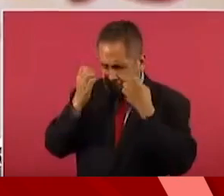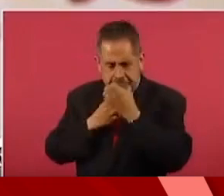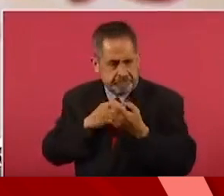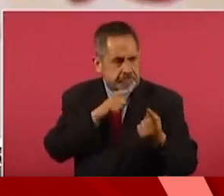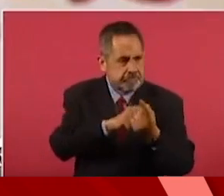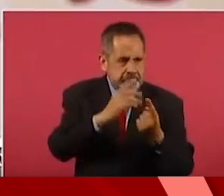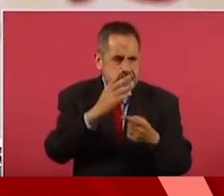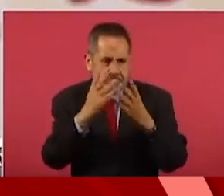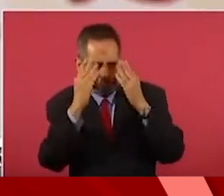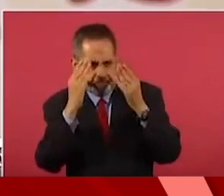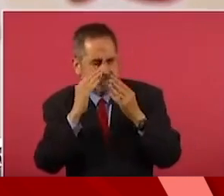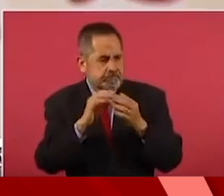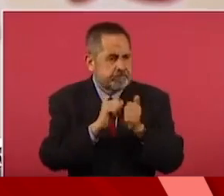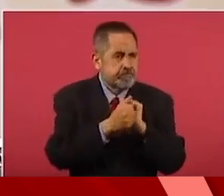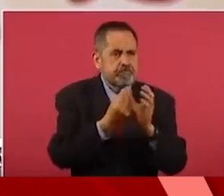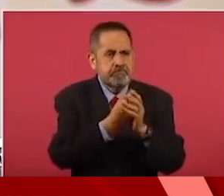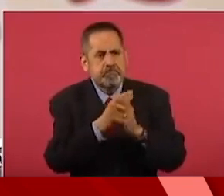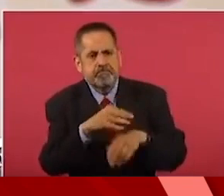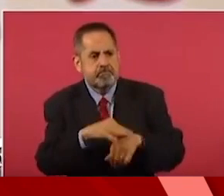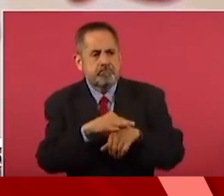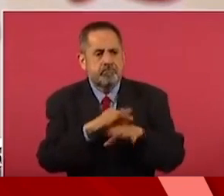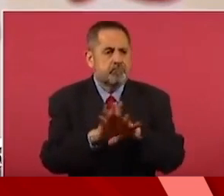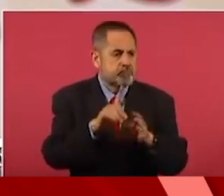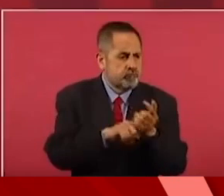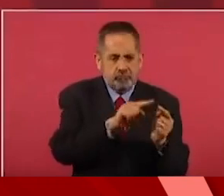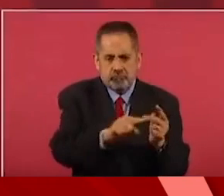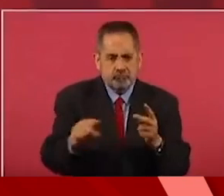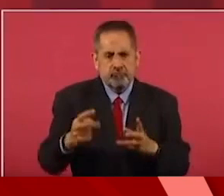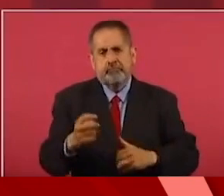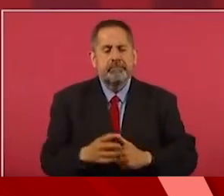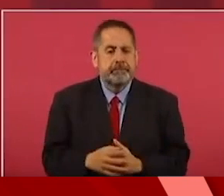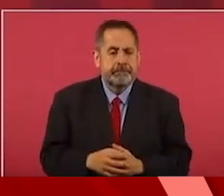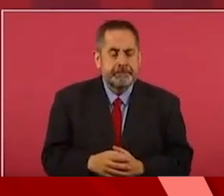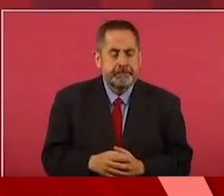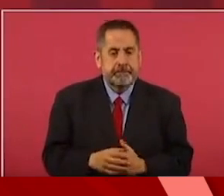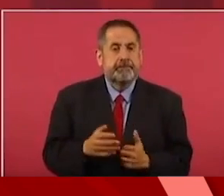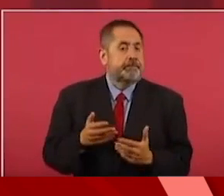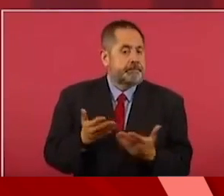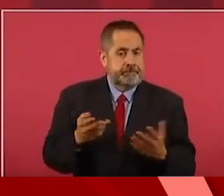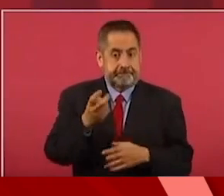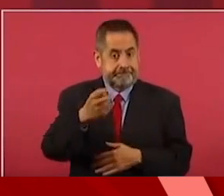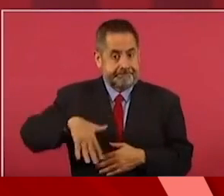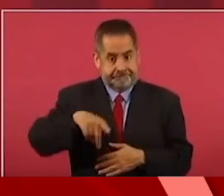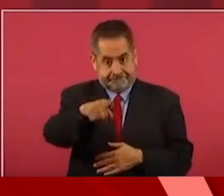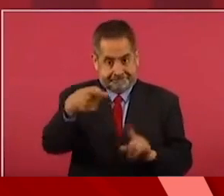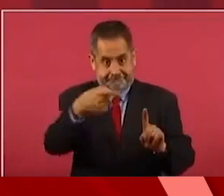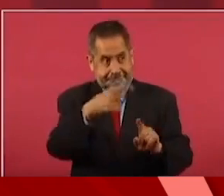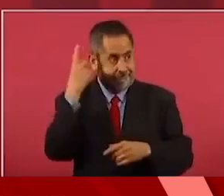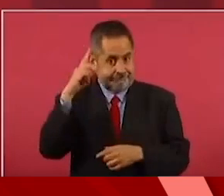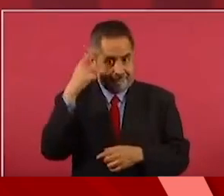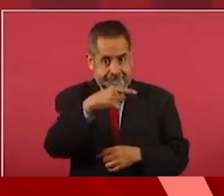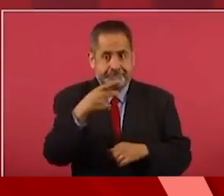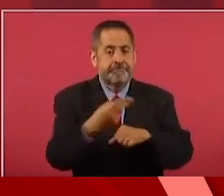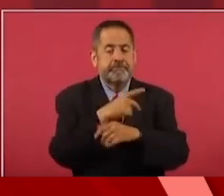recibir en ciertos lugares cursos preparativos para ello. Pero en este caso concreto hubo una